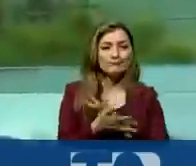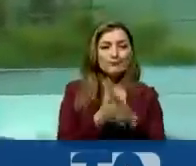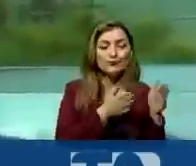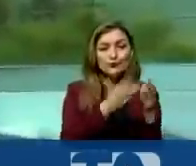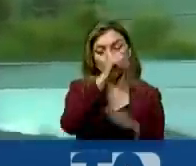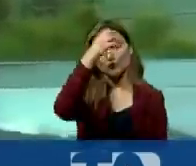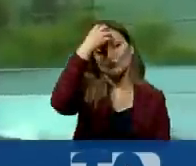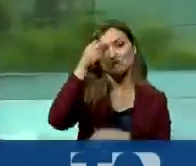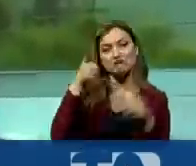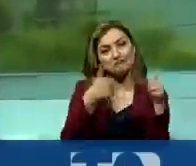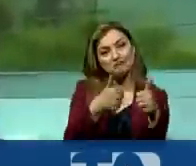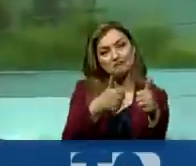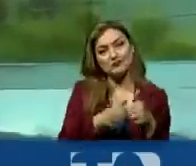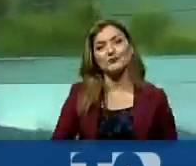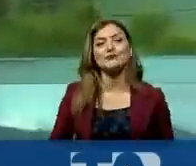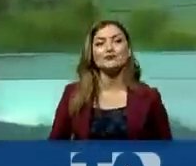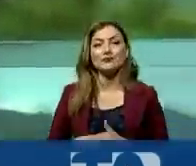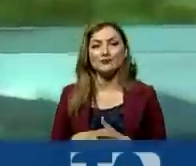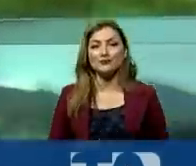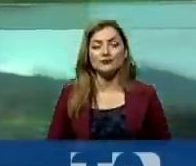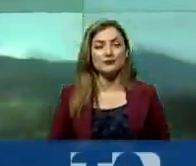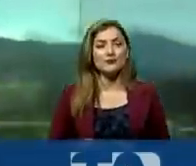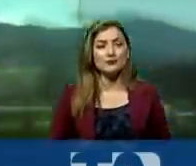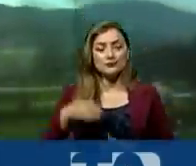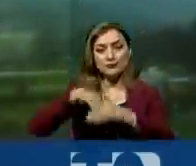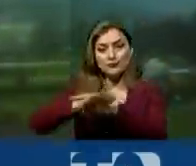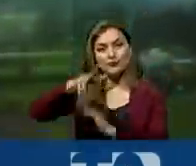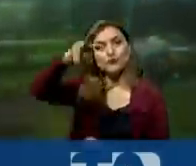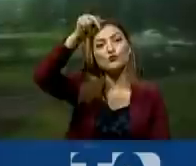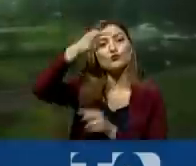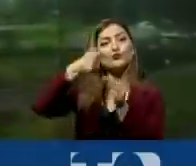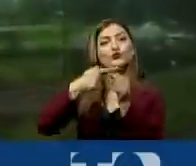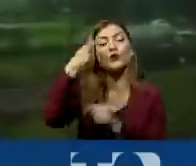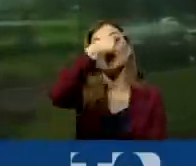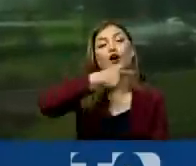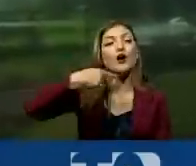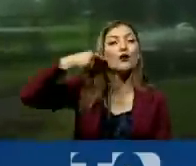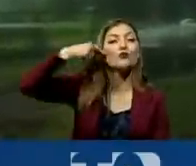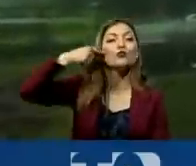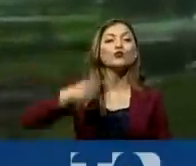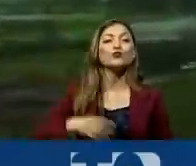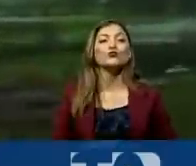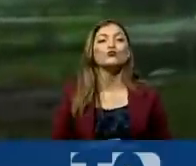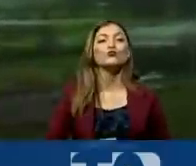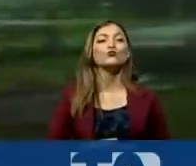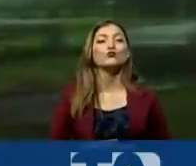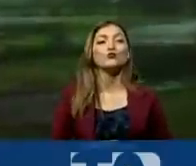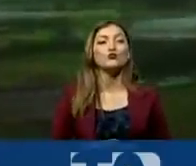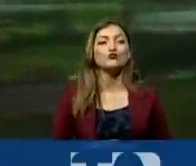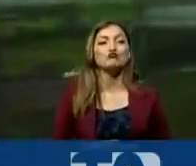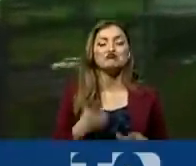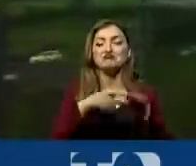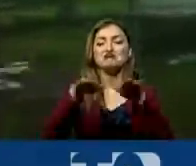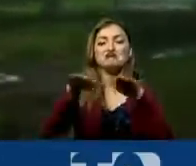autopista general rumiñahui vamos ahora a la entrada norte de quito en el sector de carapungo de igual forma hay